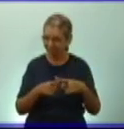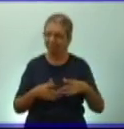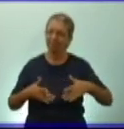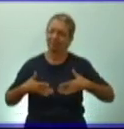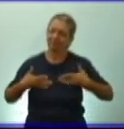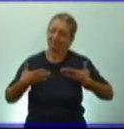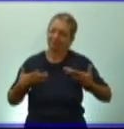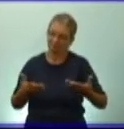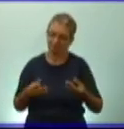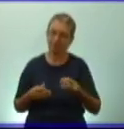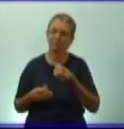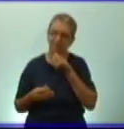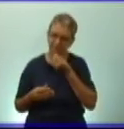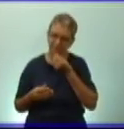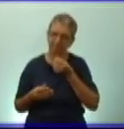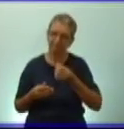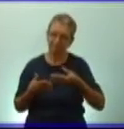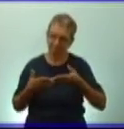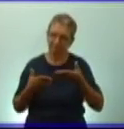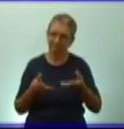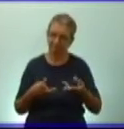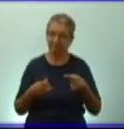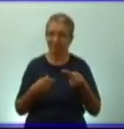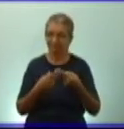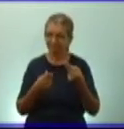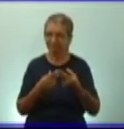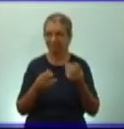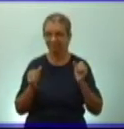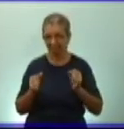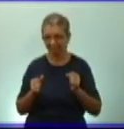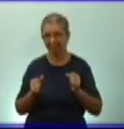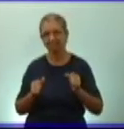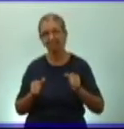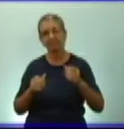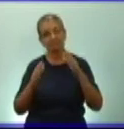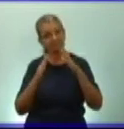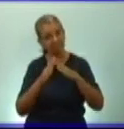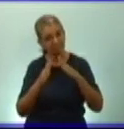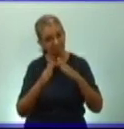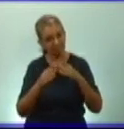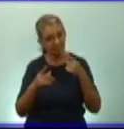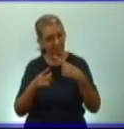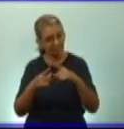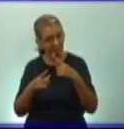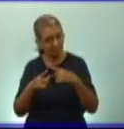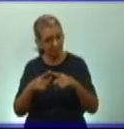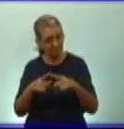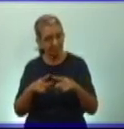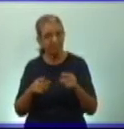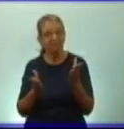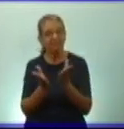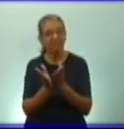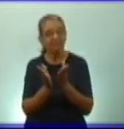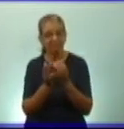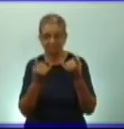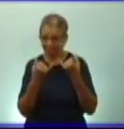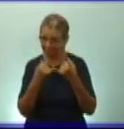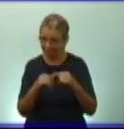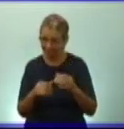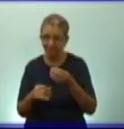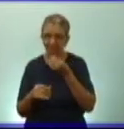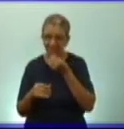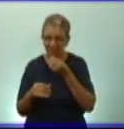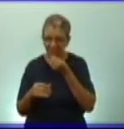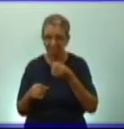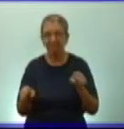sigan estudiando, para que se mantengan en casa. Recuerden que hay otras fuentes para el estudio independiente que ustedes pueden utilizar, el